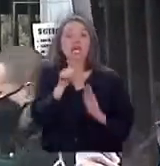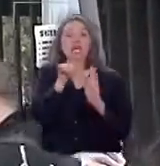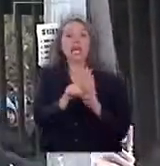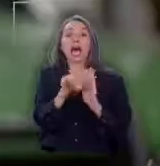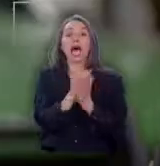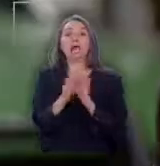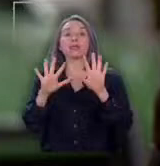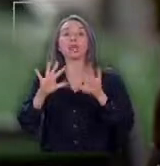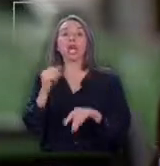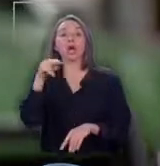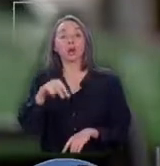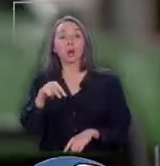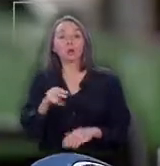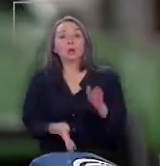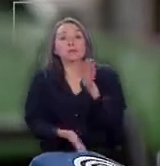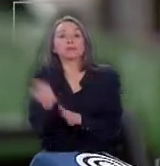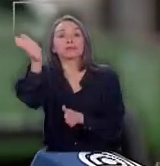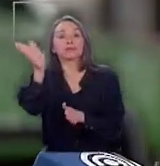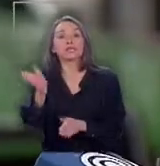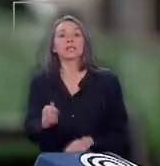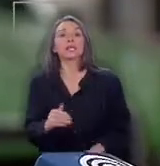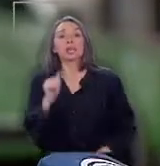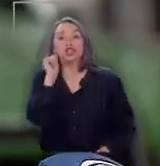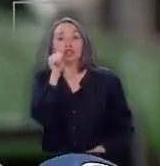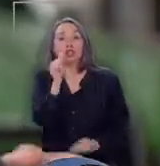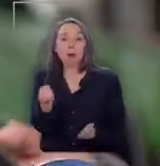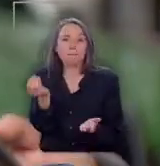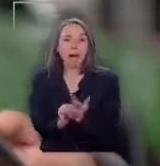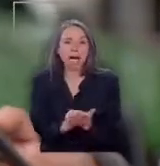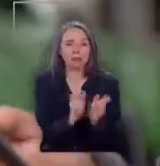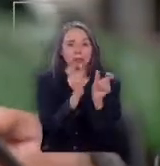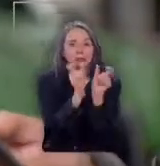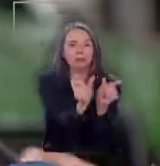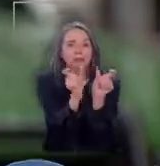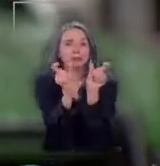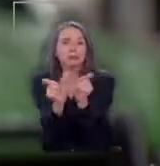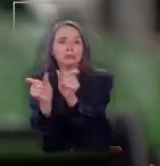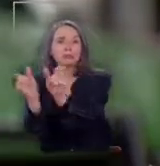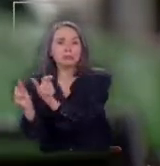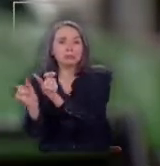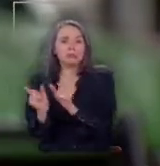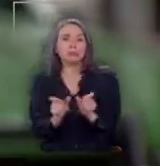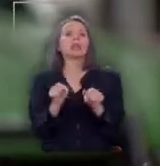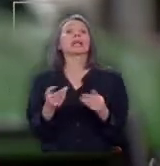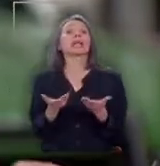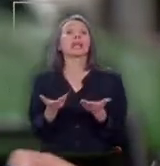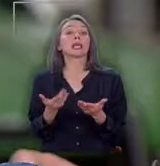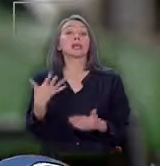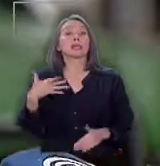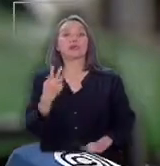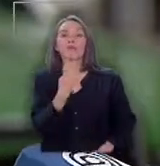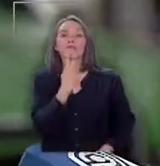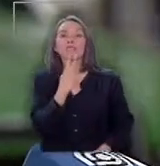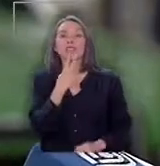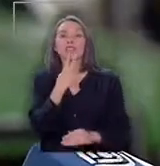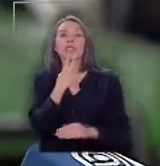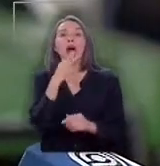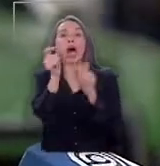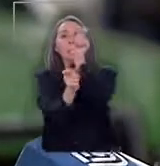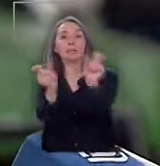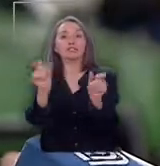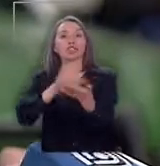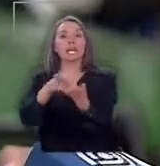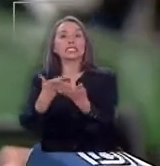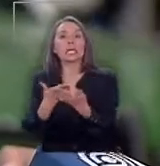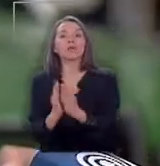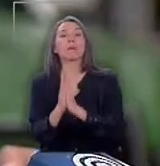10 de junio vamos a estar fiscalizando cada día con más fuerza porque lo que aquí está en juego es la vida y la salud de las personas